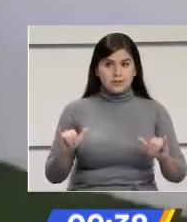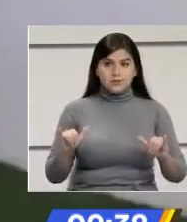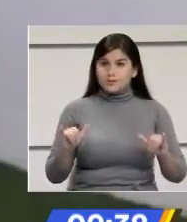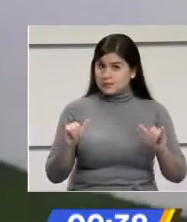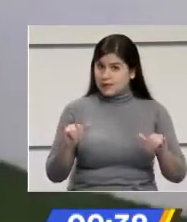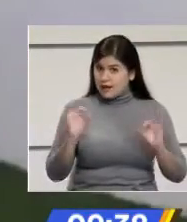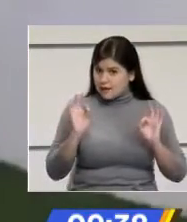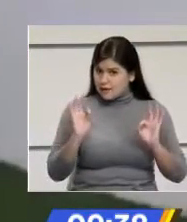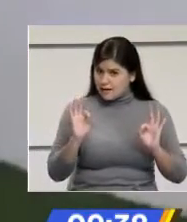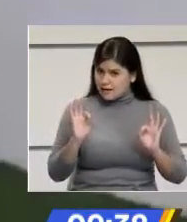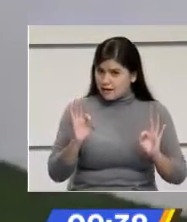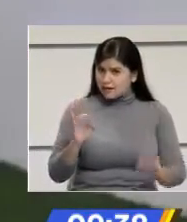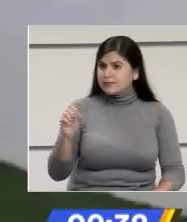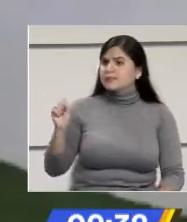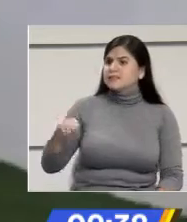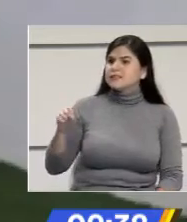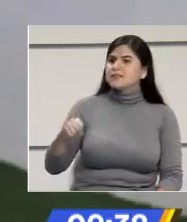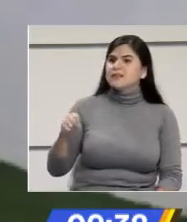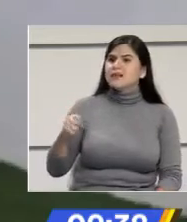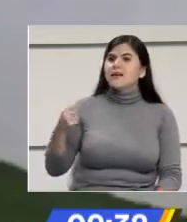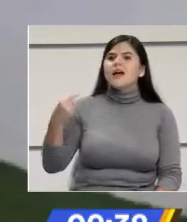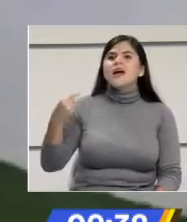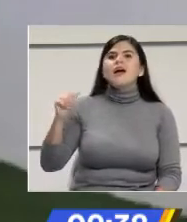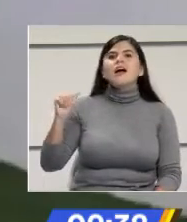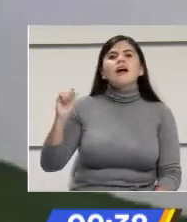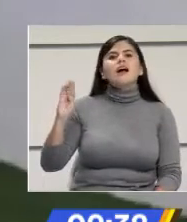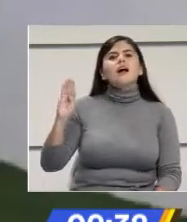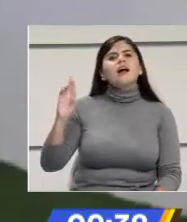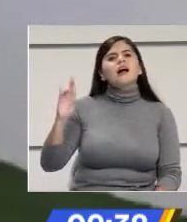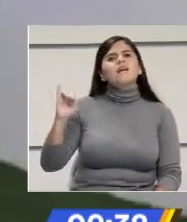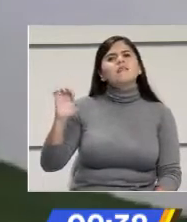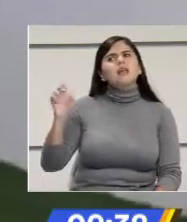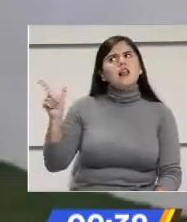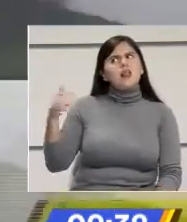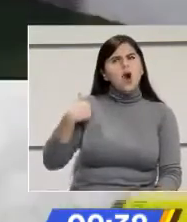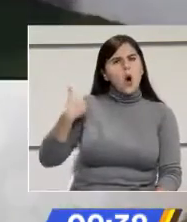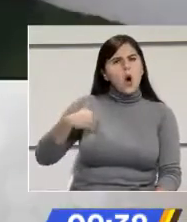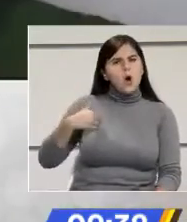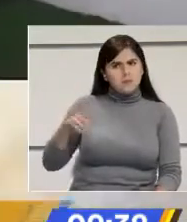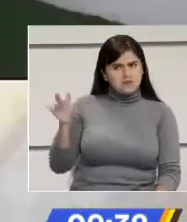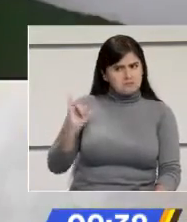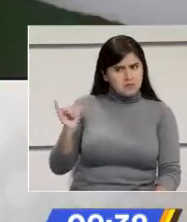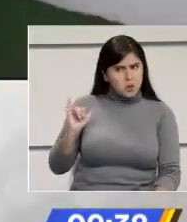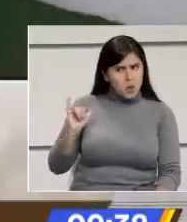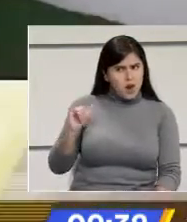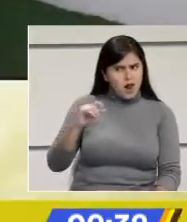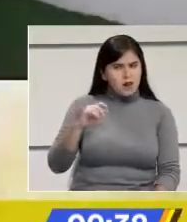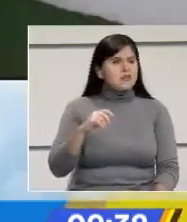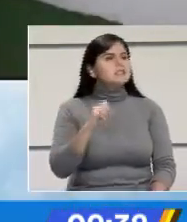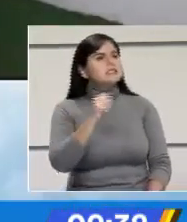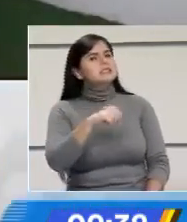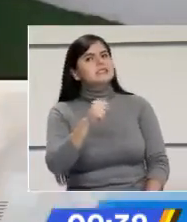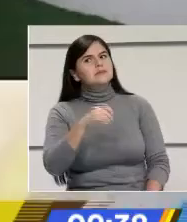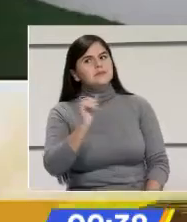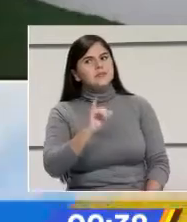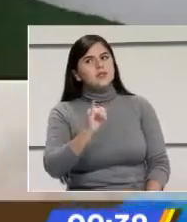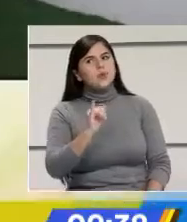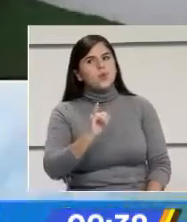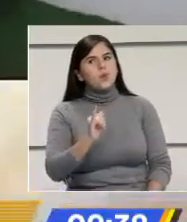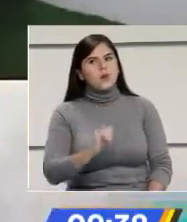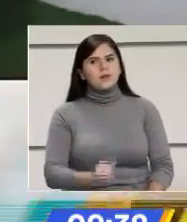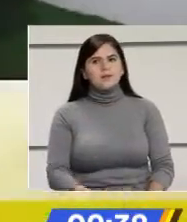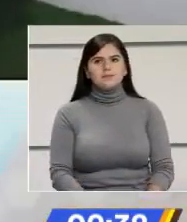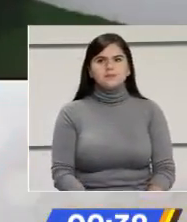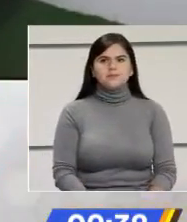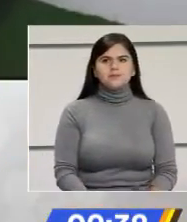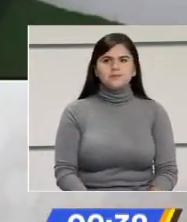Sí, ¿listo? Sí. ¿Listo? Gabriel, ¿qué va haciendo? ¿Lo mismo, profe? Vamos haciendo lo mismo, Gabriel. Okay. Allá en el escrito y en casita. Para allá, Gabriel, y